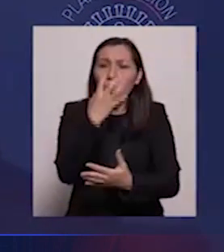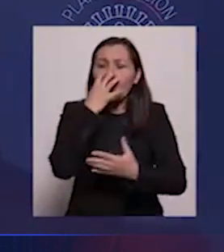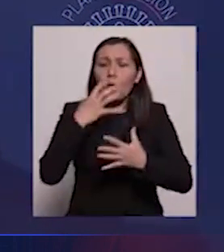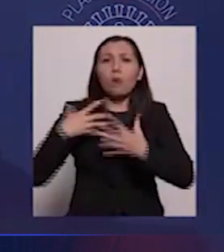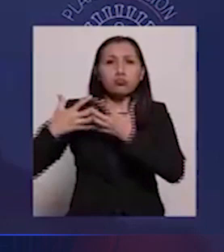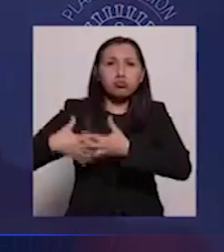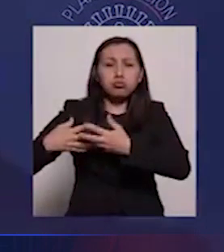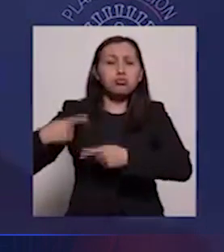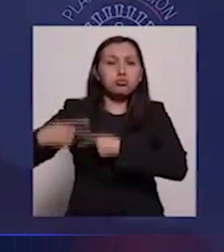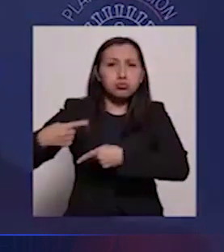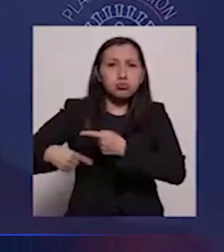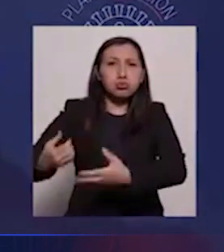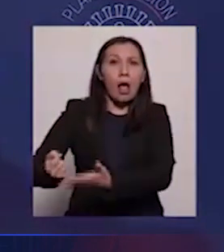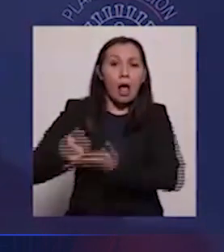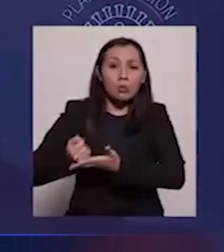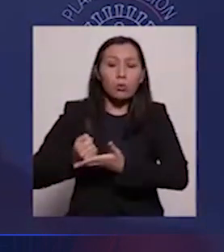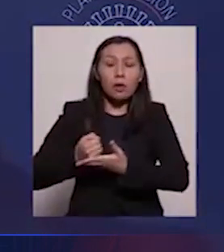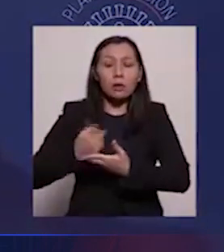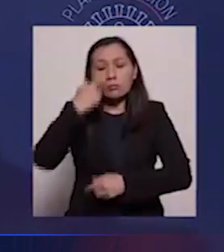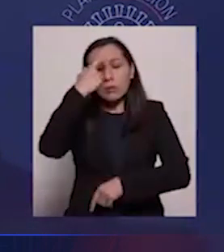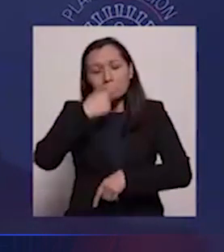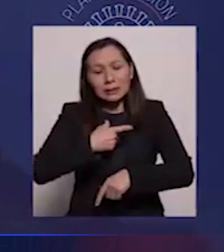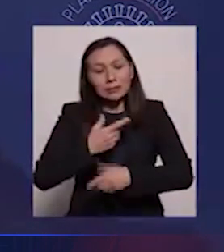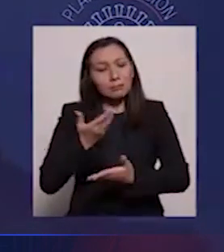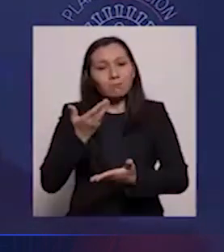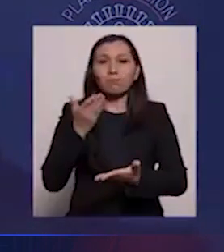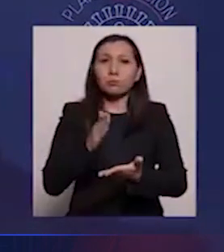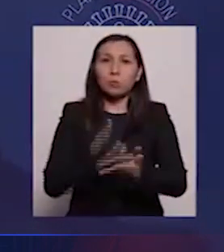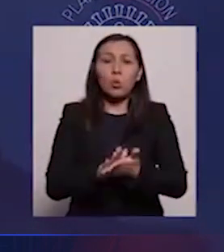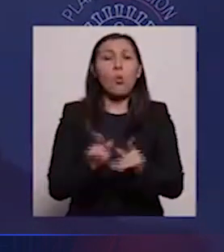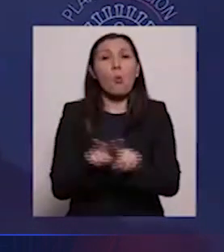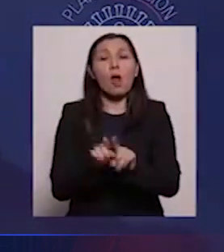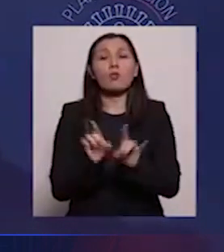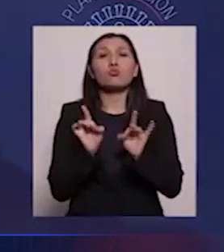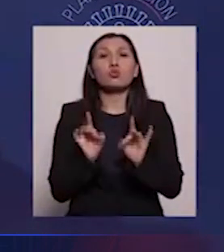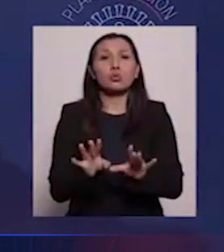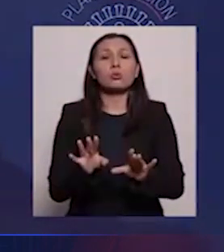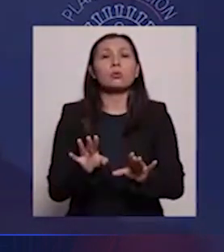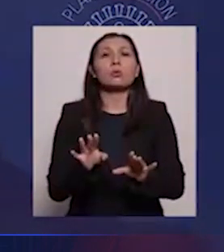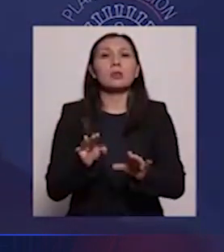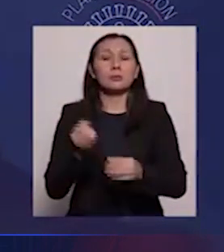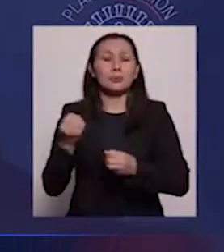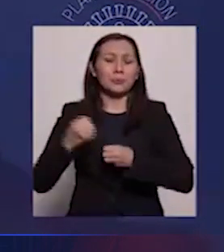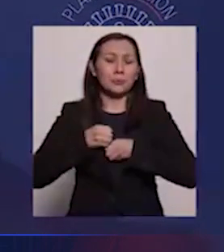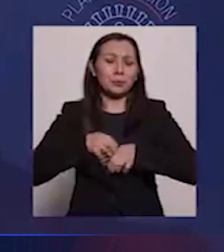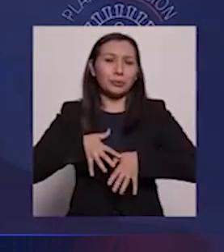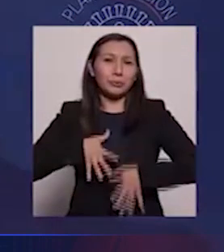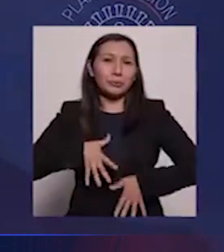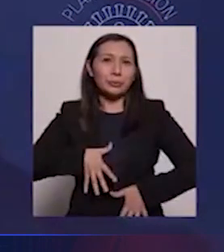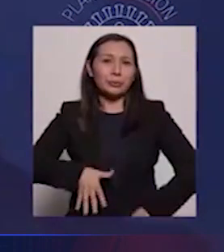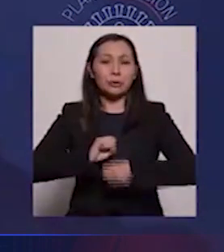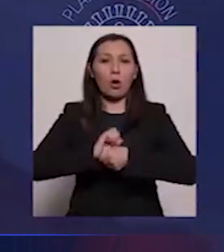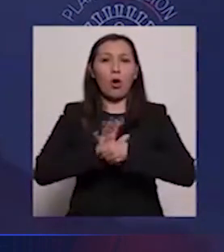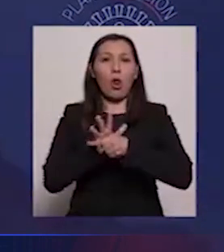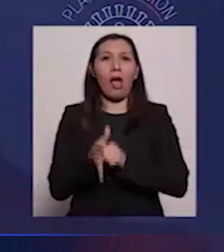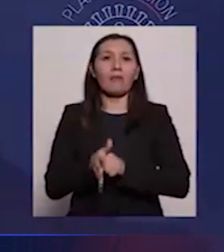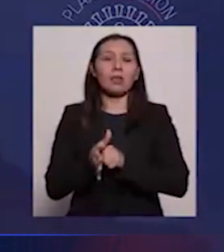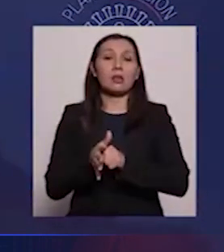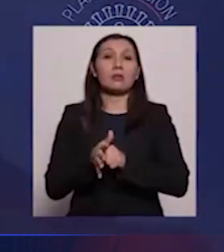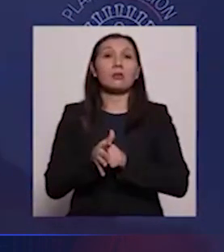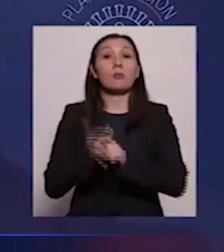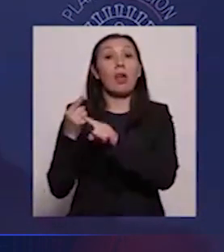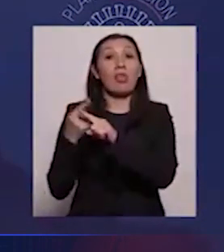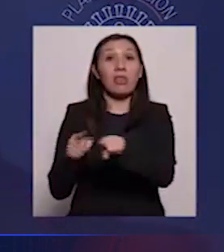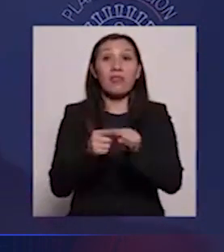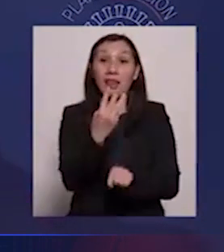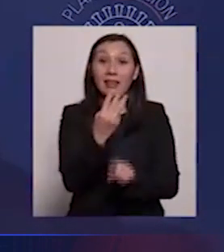ventilación mecánica, el paciente falleció a consecuencia de la infección por coronavirus, a